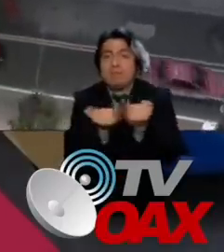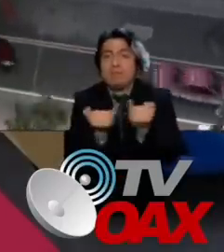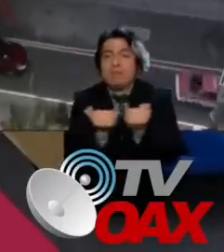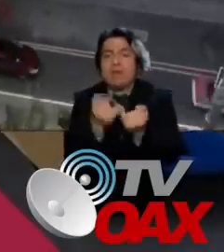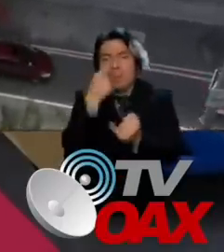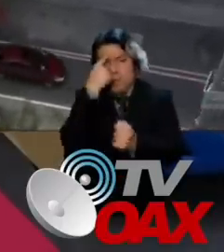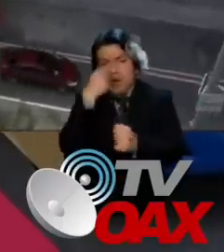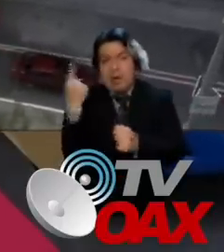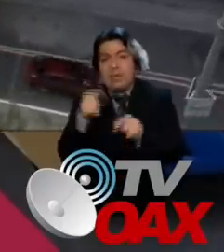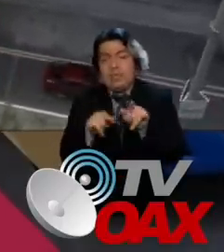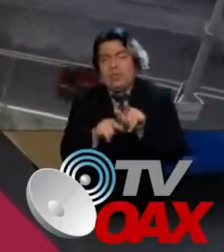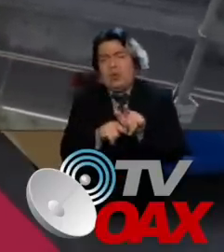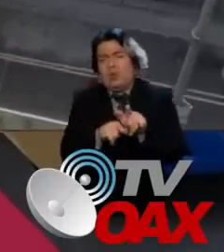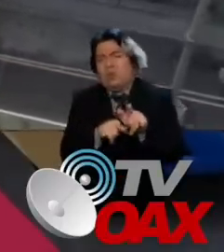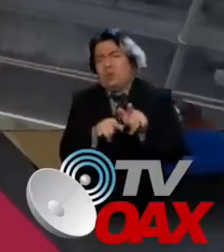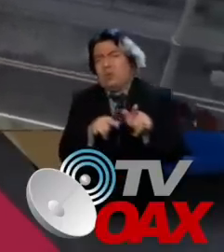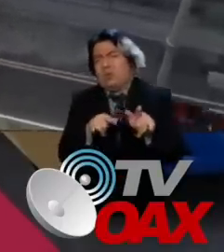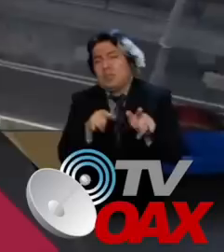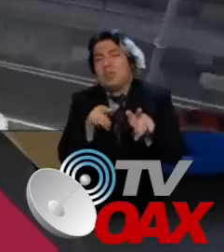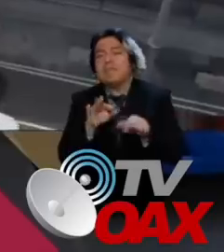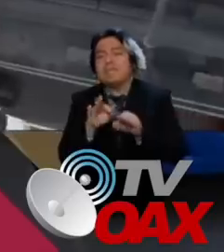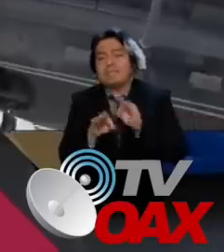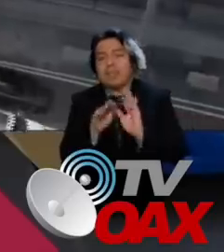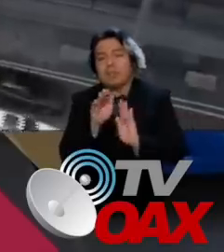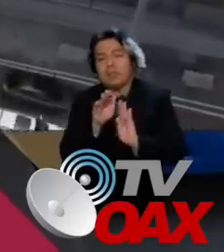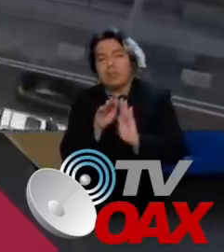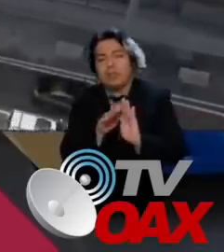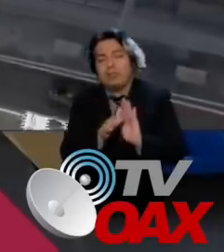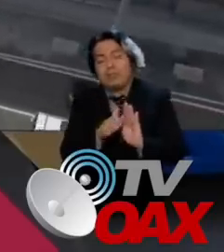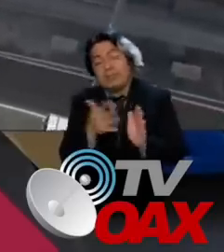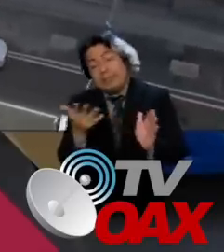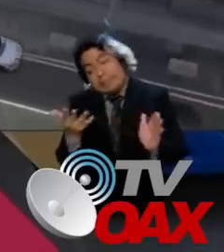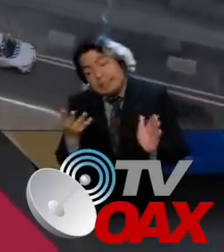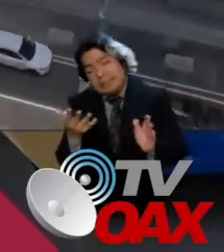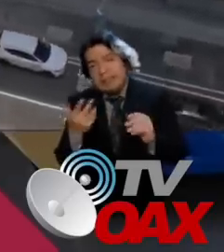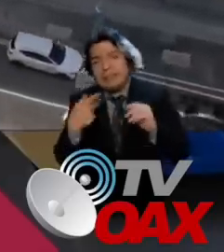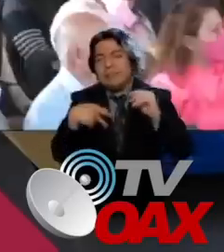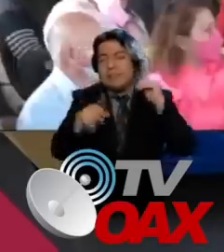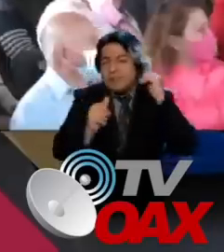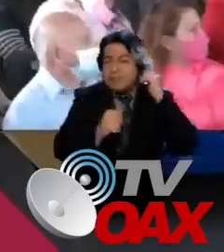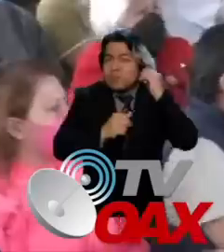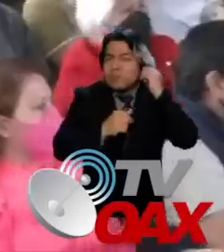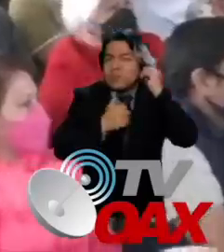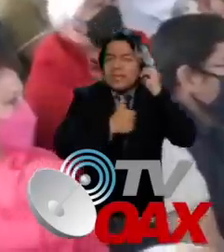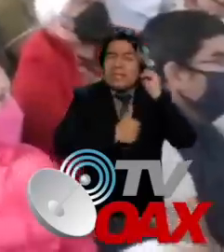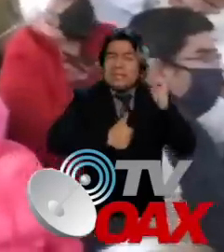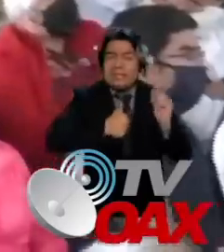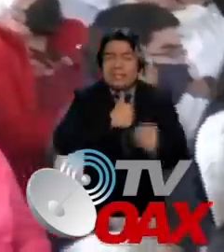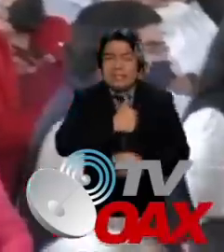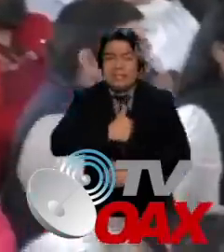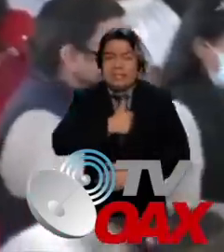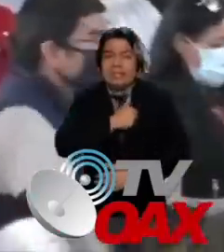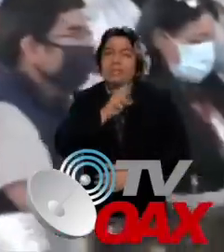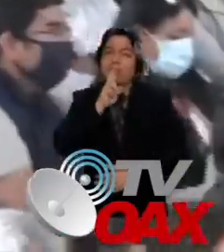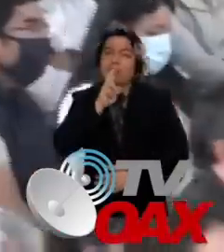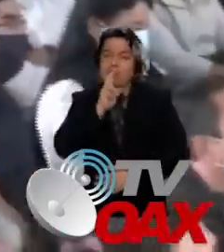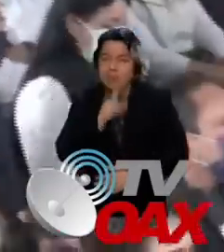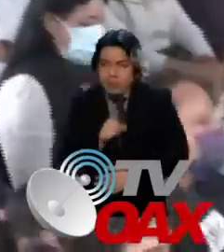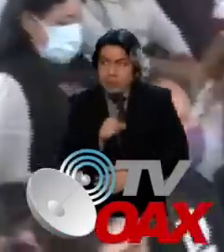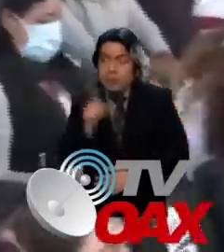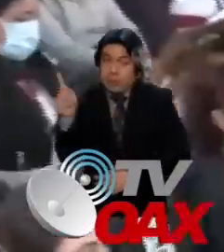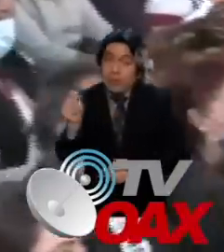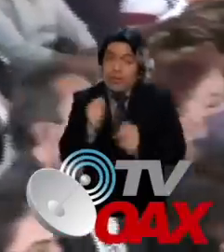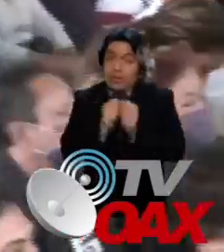embotellamientos. Sin embargo, aun cuando pidamos que todos se muevan en transporte